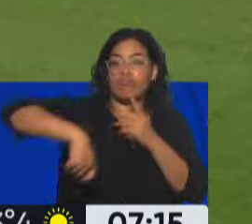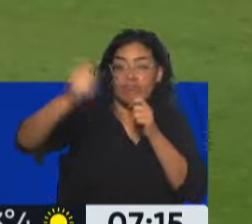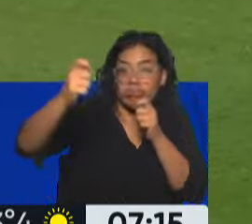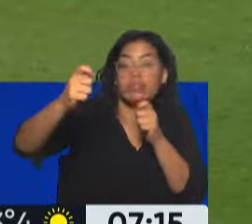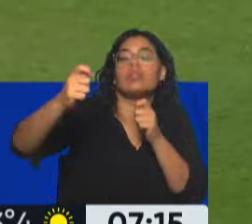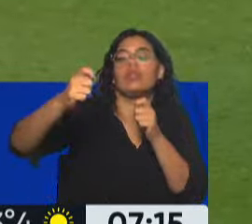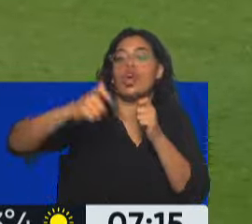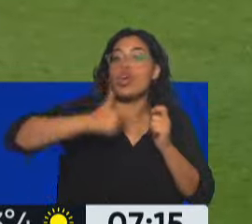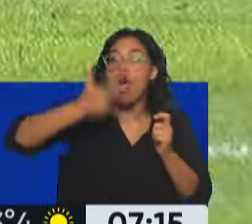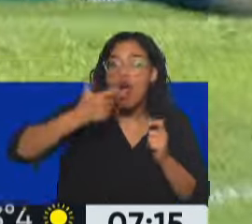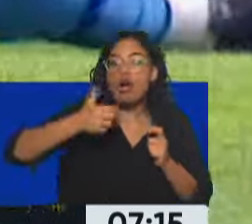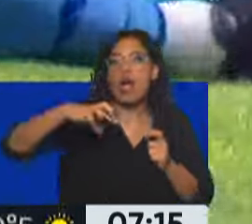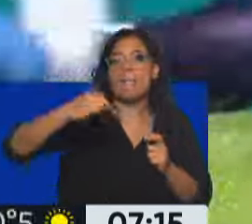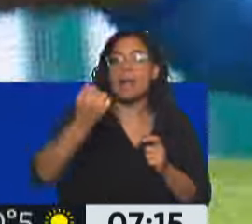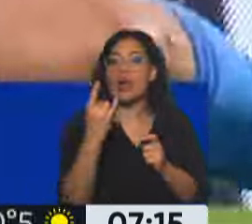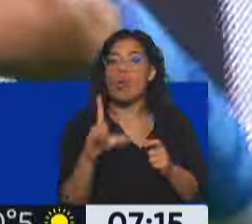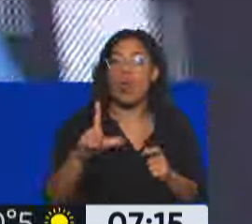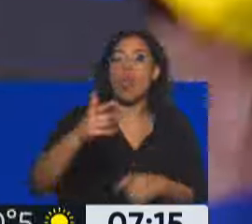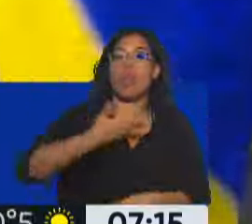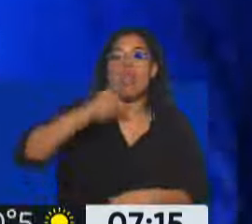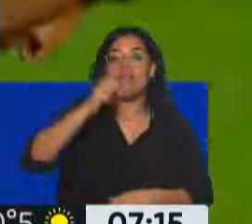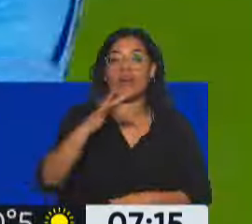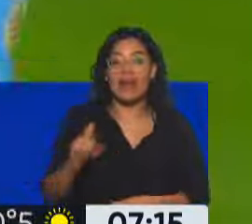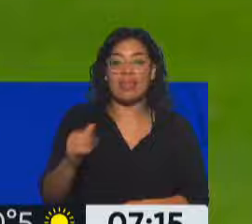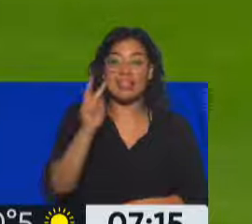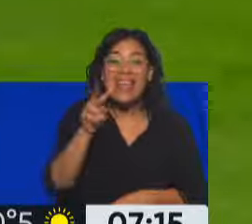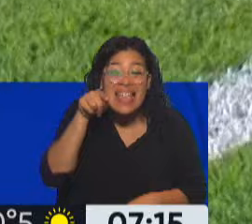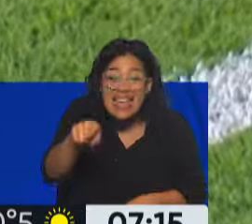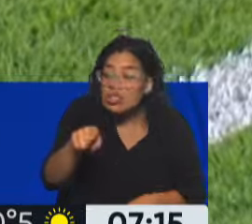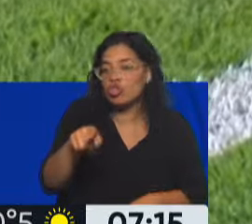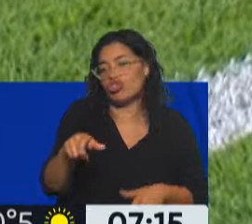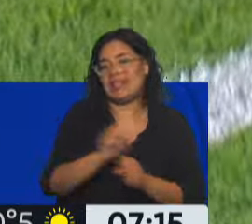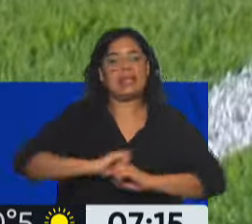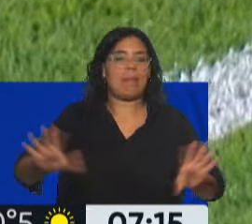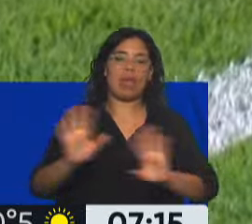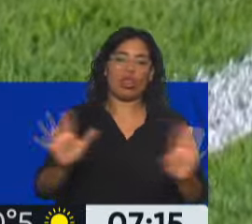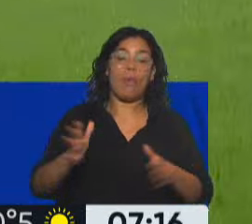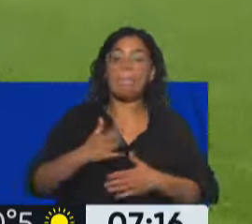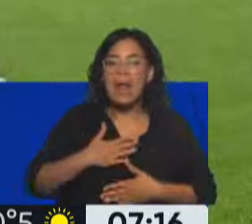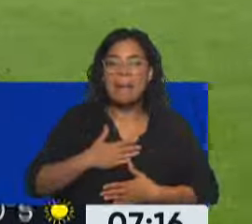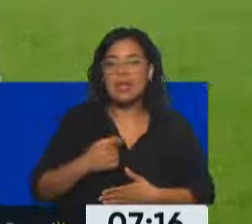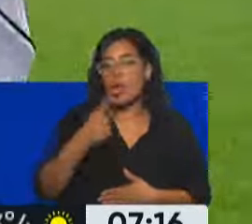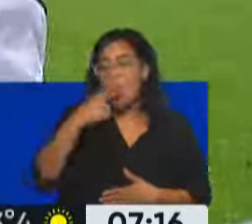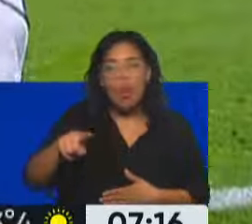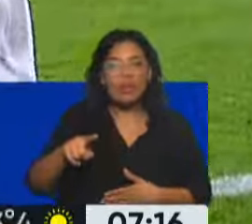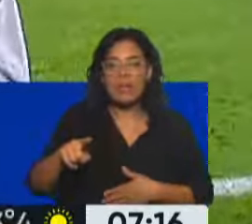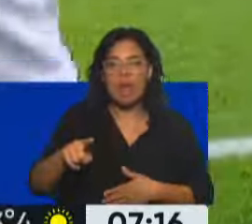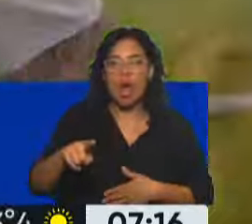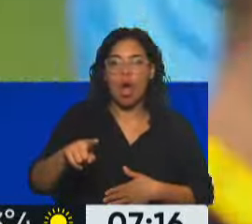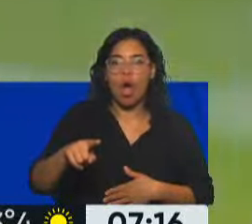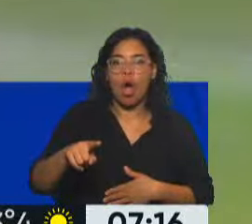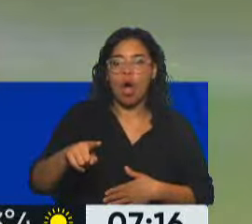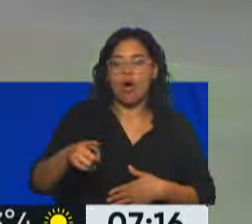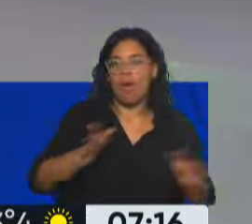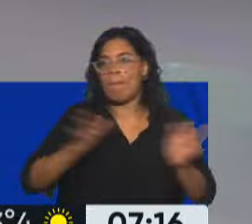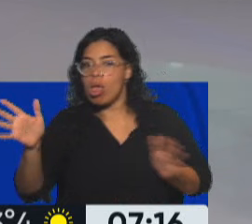digamos, sin ningún tipo de discusión. Esto durísima. Fue tremendo. Esta es una... Para mí es la tajada del partido. La última es la tajada de Bray, es la tajada del partido.